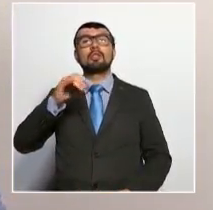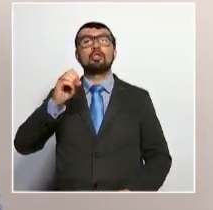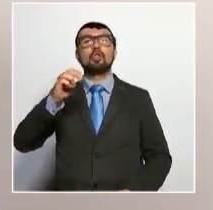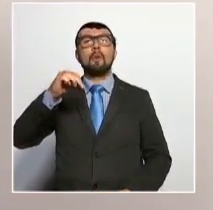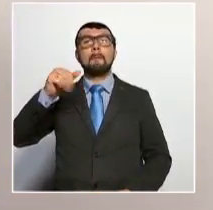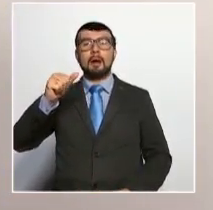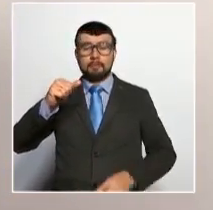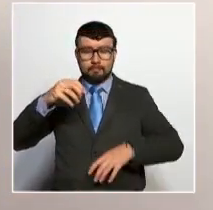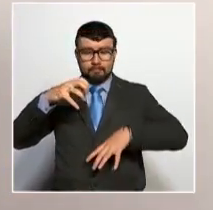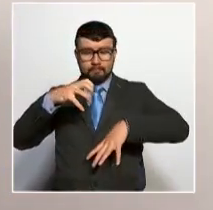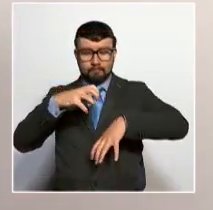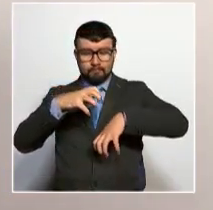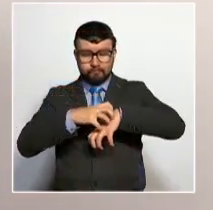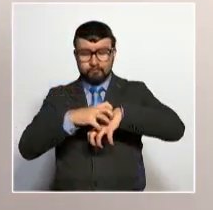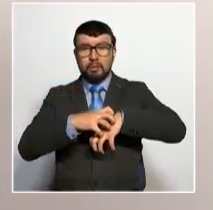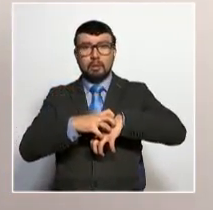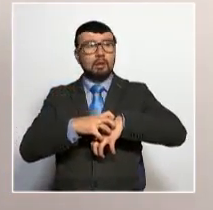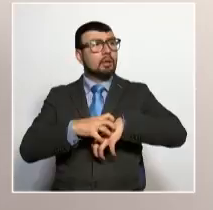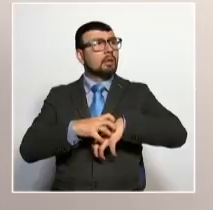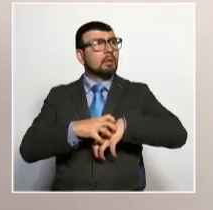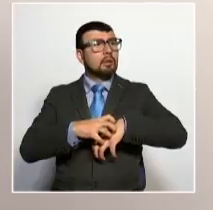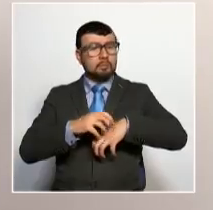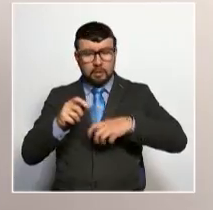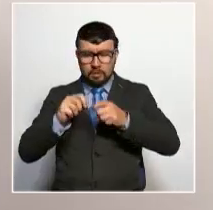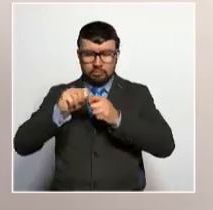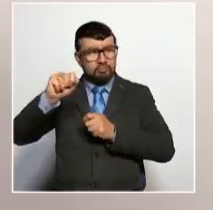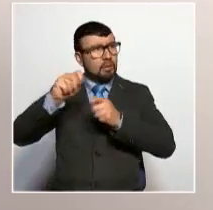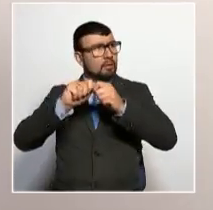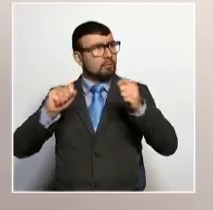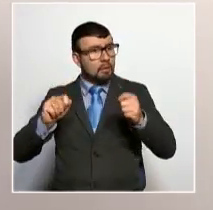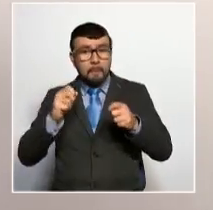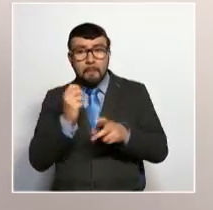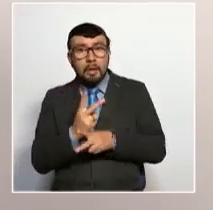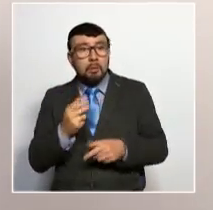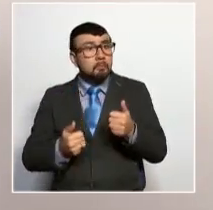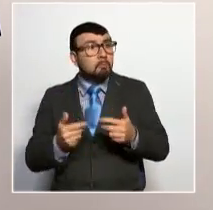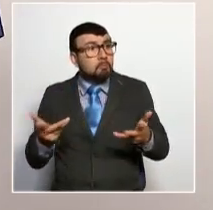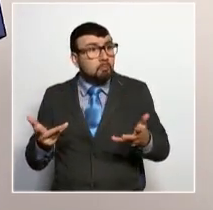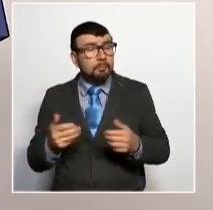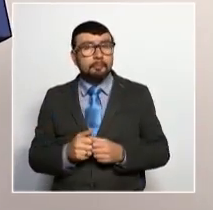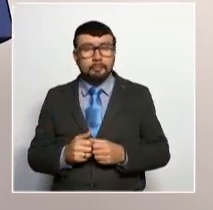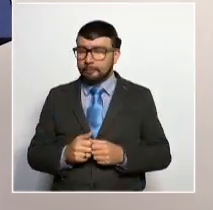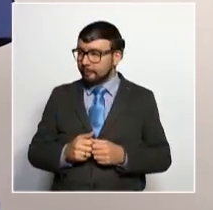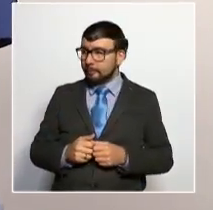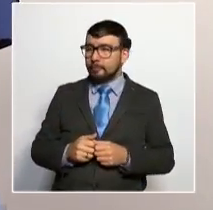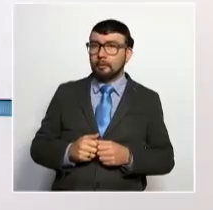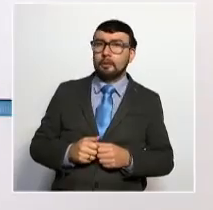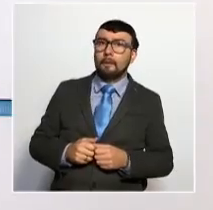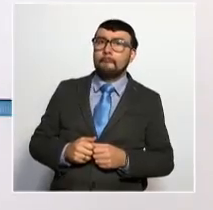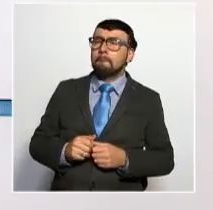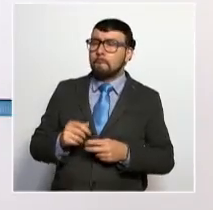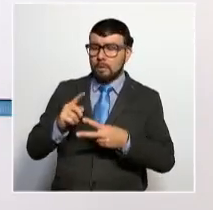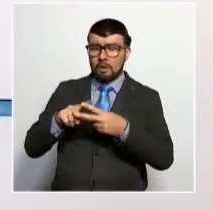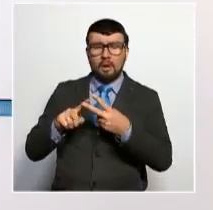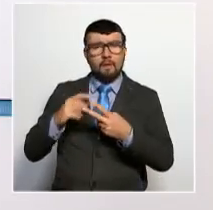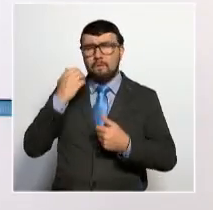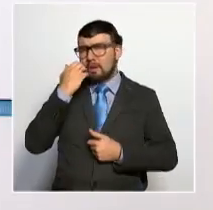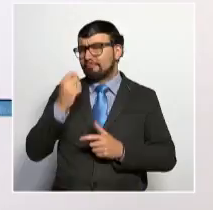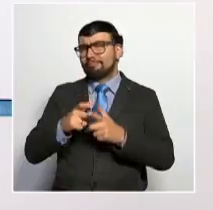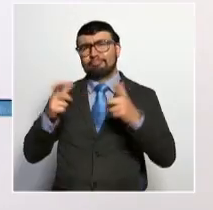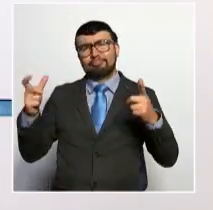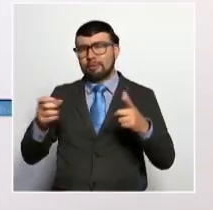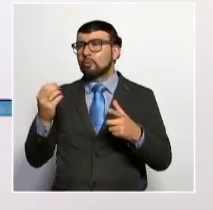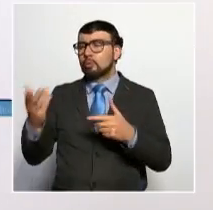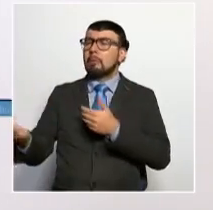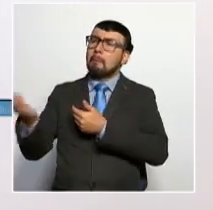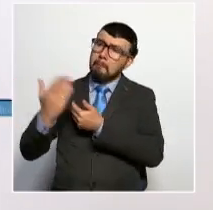Da entonces, las dimensiones del mioma y que si esta cirugía es de riesgo. Ok, endometriosis y mioma. Bueno, son enfermedades muy frecuentes que tenemos